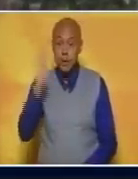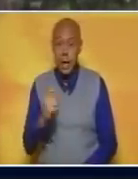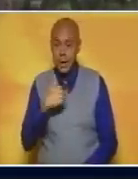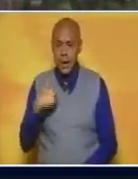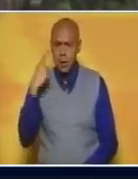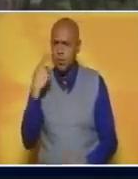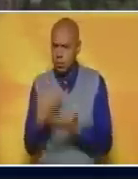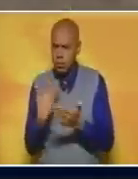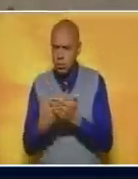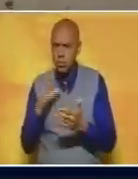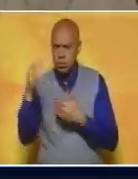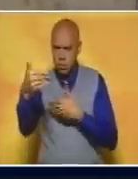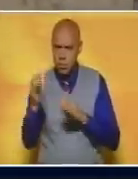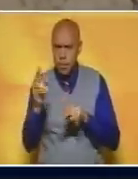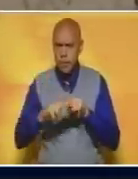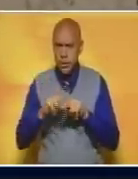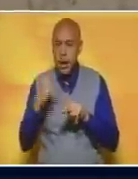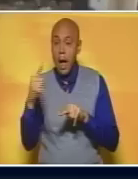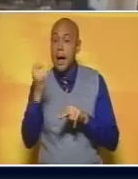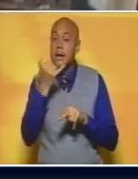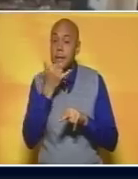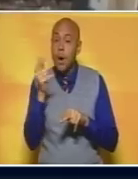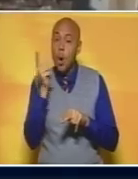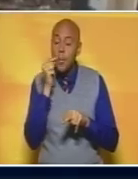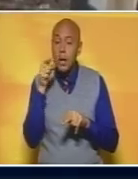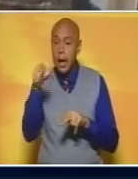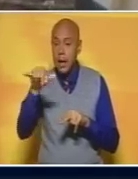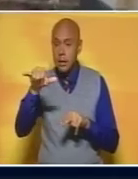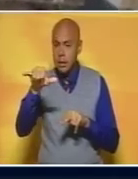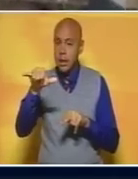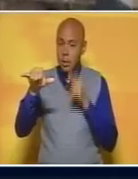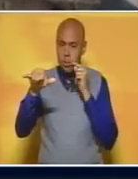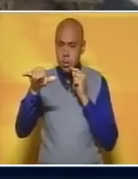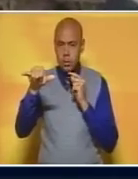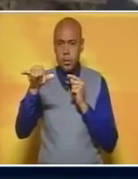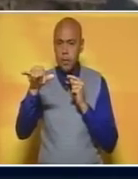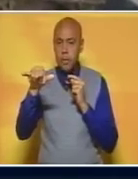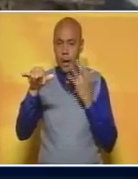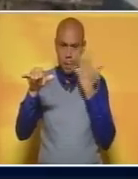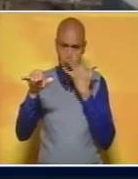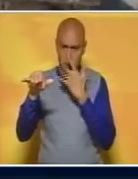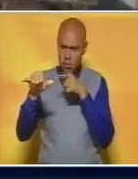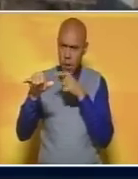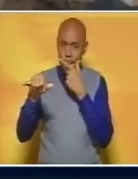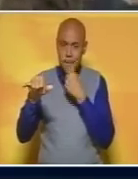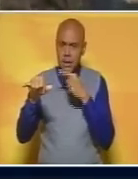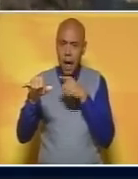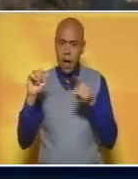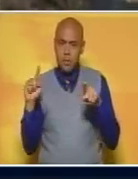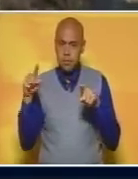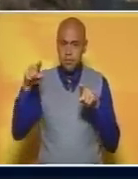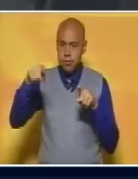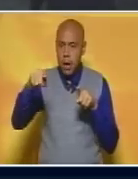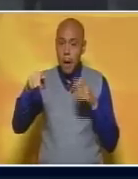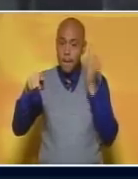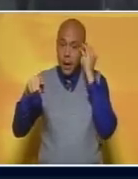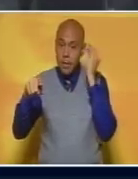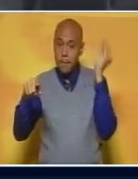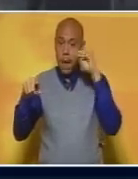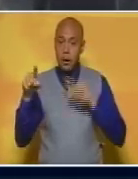se debió realmente a un error humano al ser confundido el Boeing 737 con un misil crucero o si